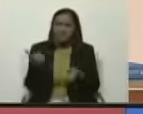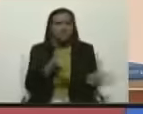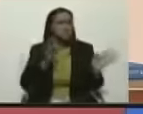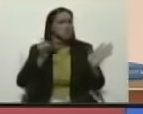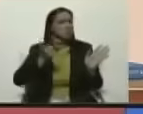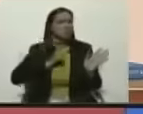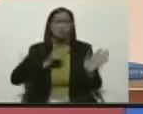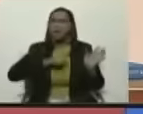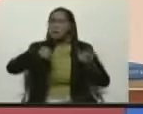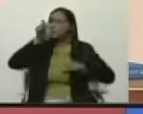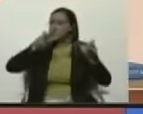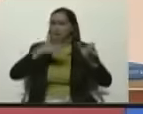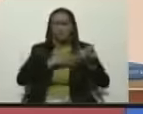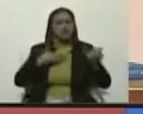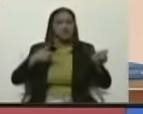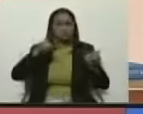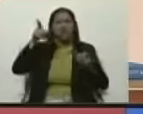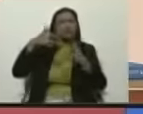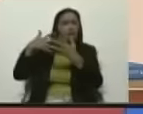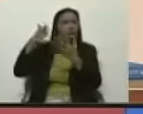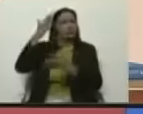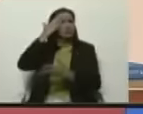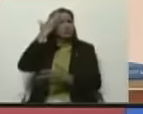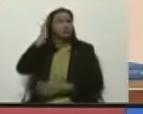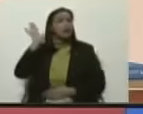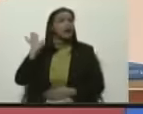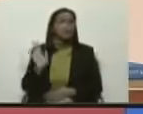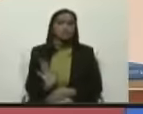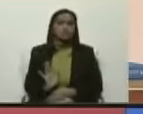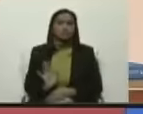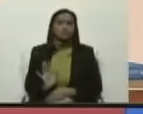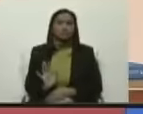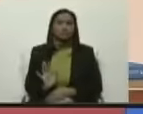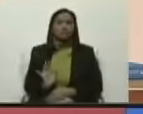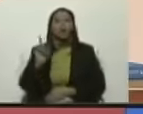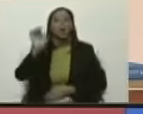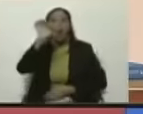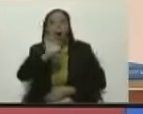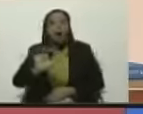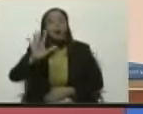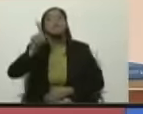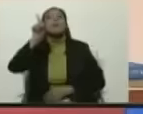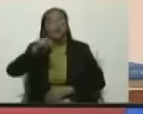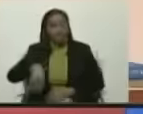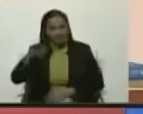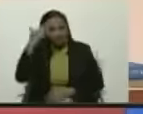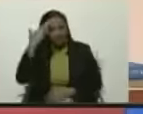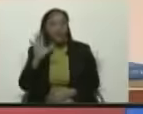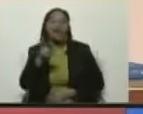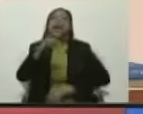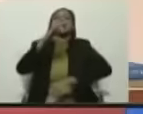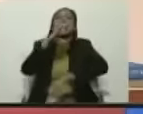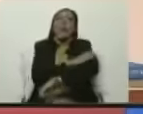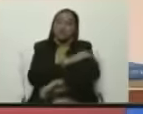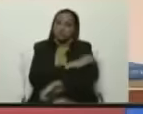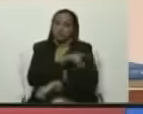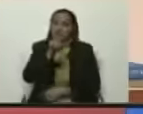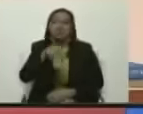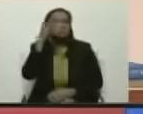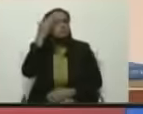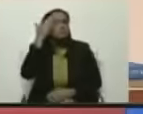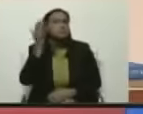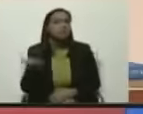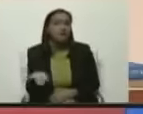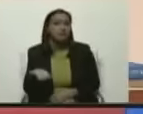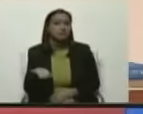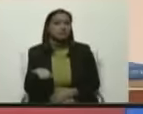venir. Y Estados Unidos lo sabe. Y la Unión Europea lo sabe. Y la oposición lo sabe. Por eso